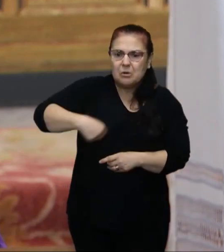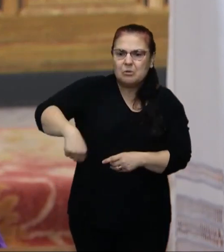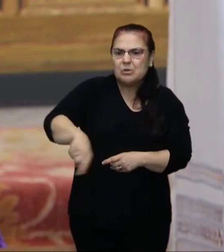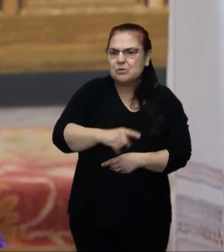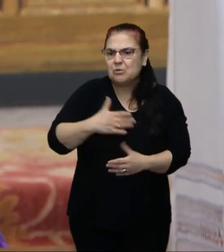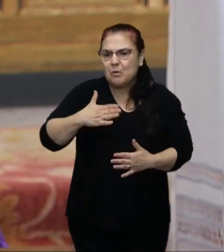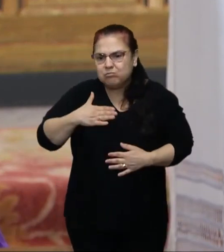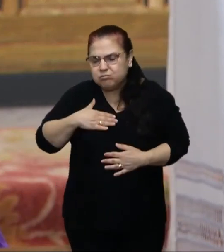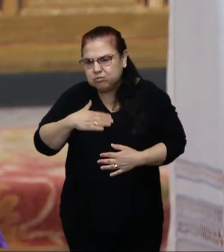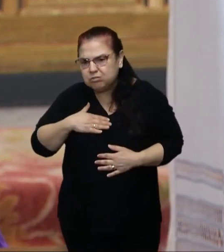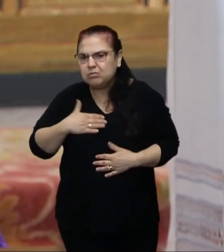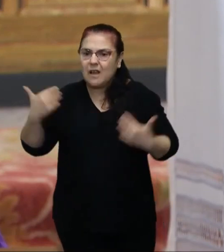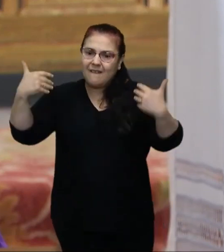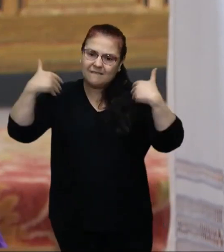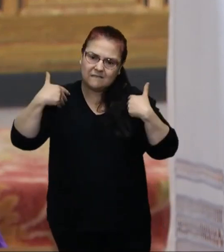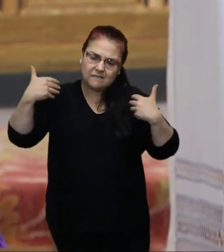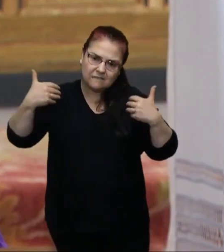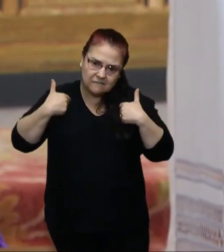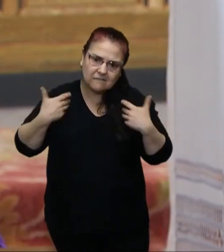calvario.